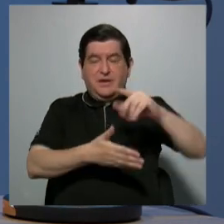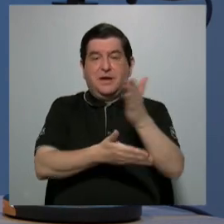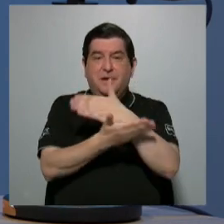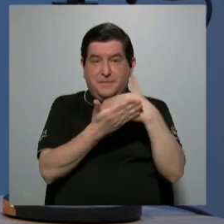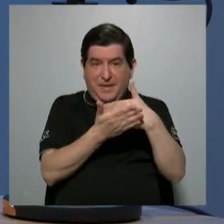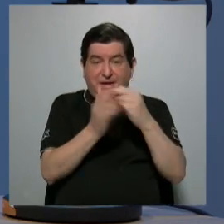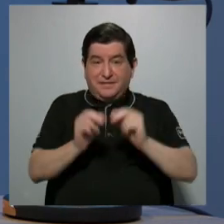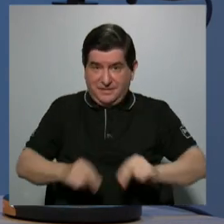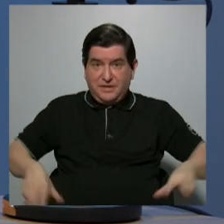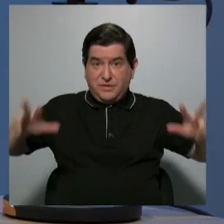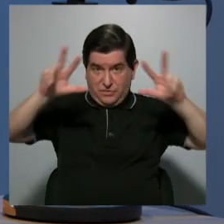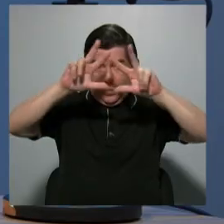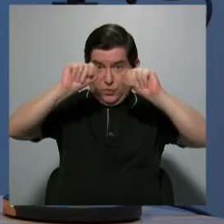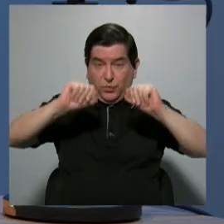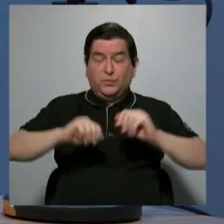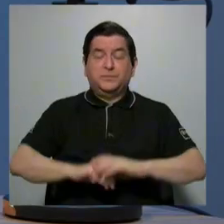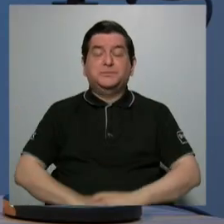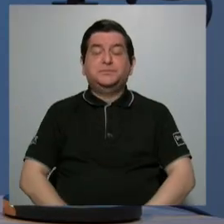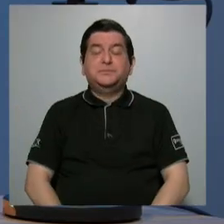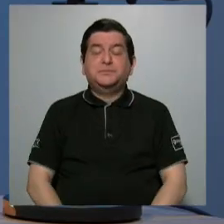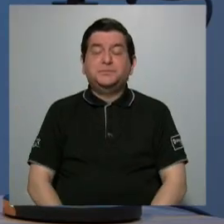Unidas, un